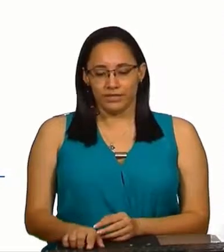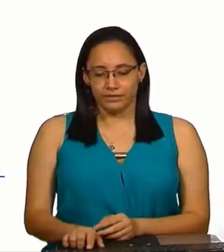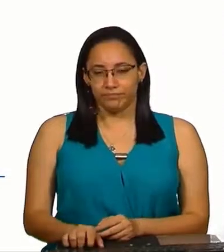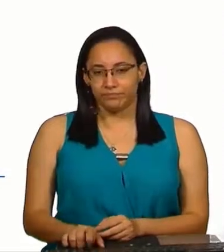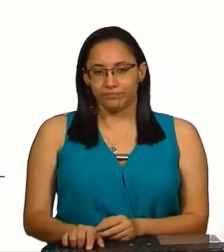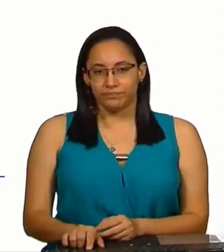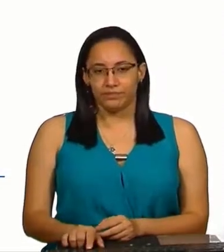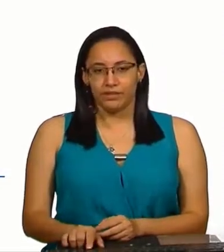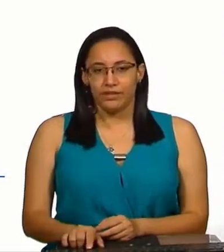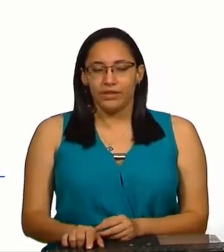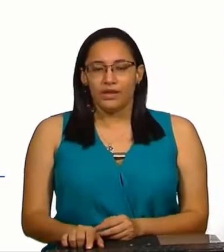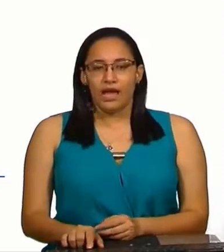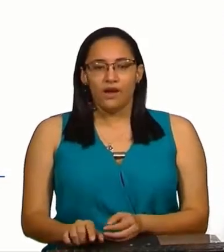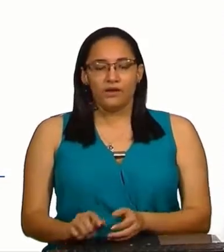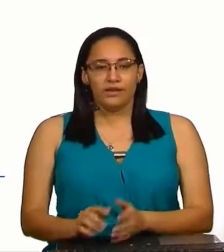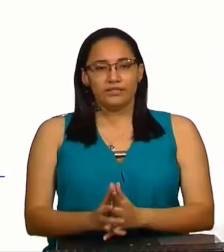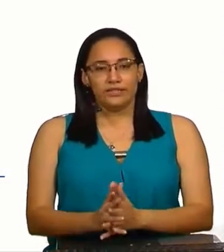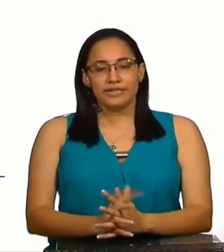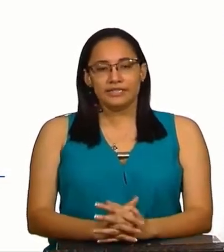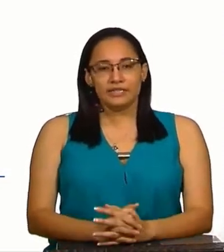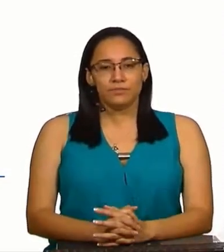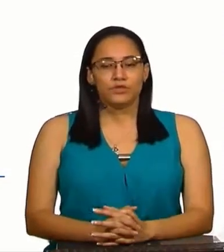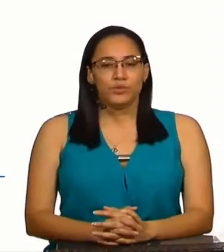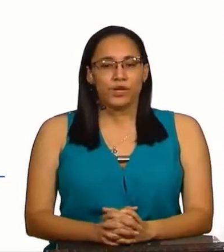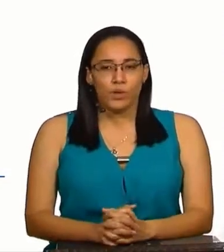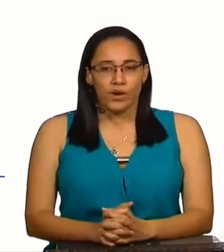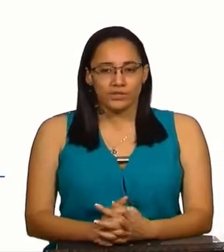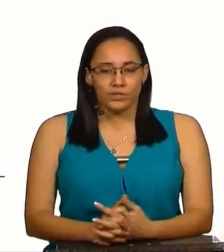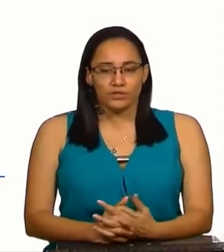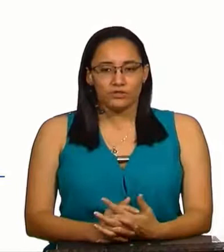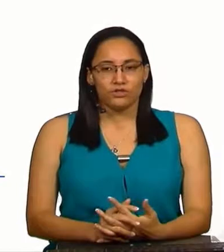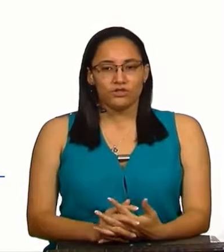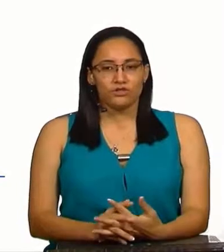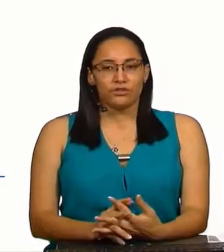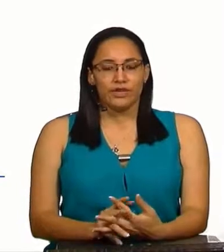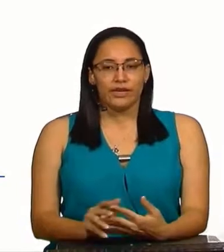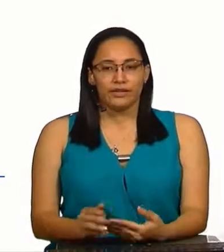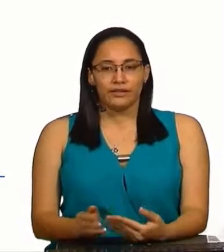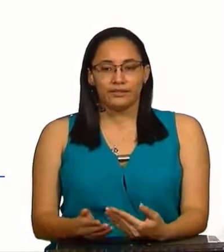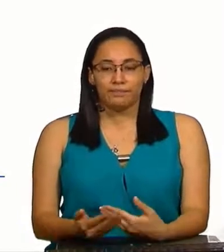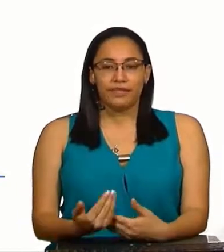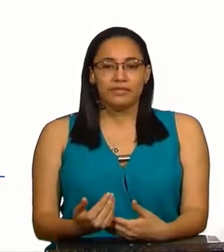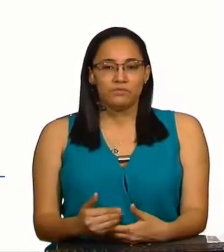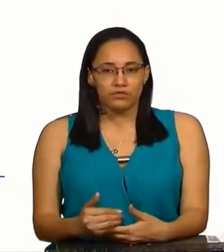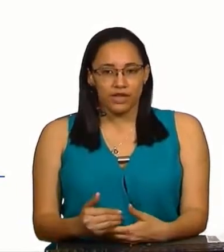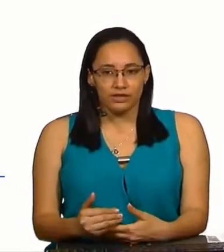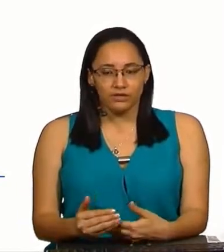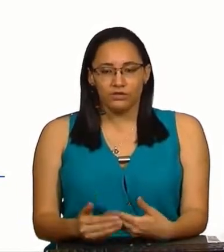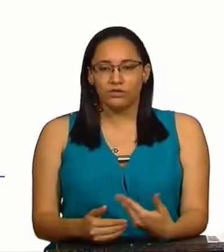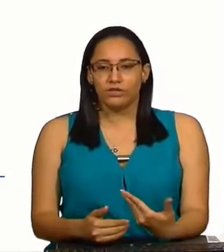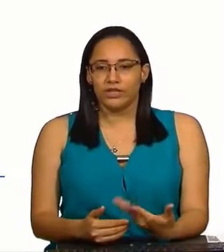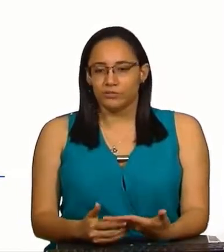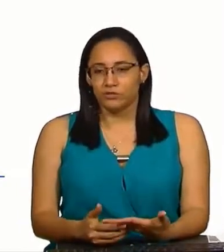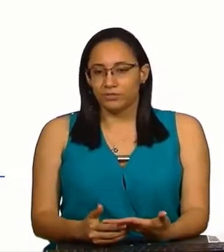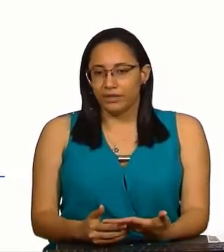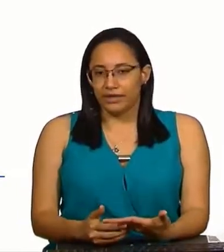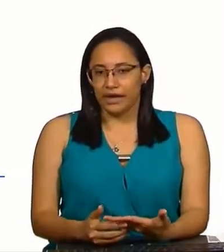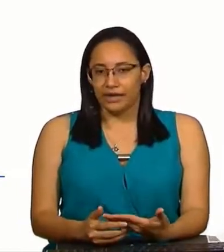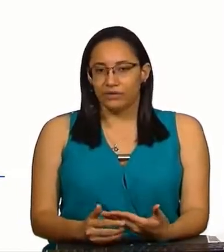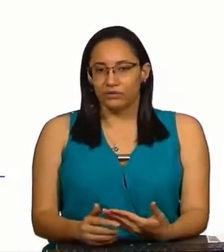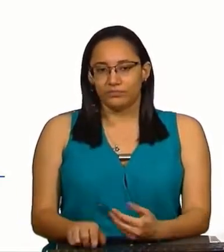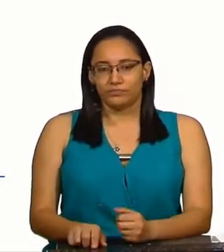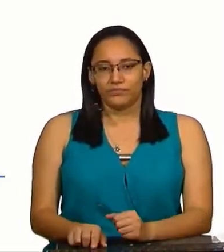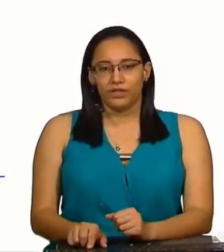Muy bien. Ahora en el 3 tenemos request, cuando nosotros pedimos algo o queremos